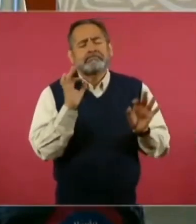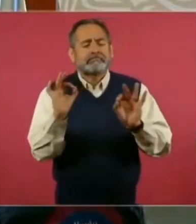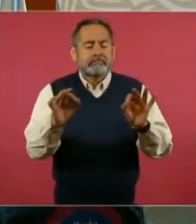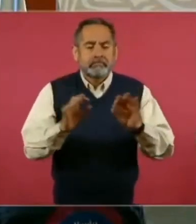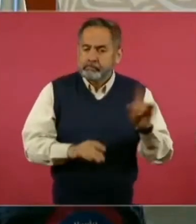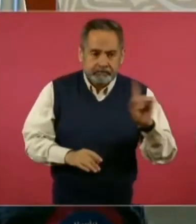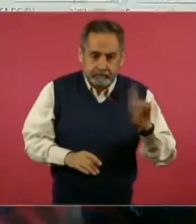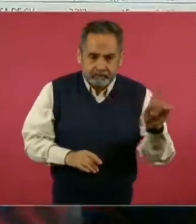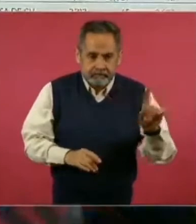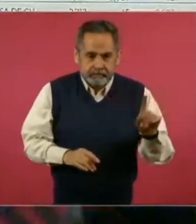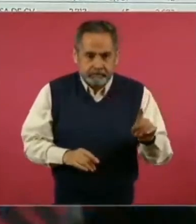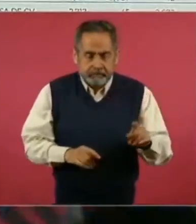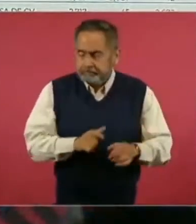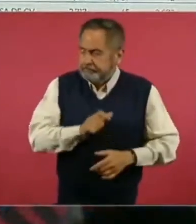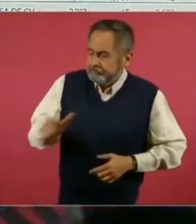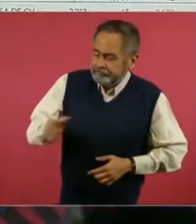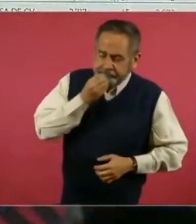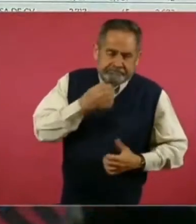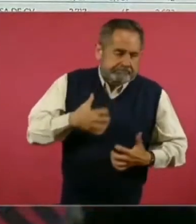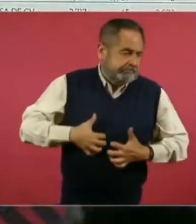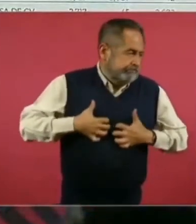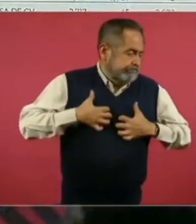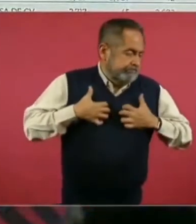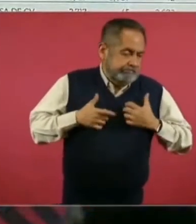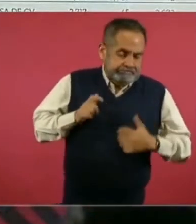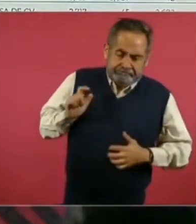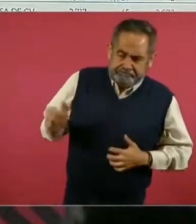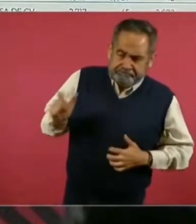ahora están enojados, ¿no?